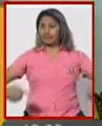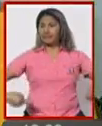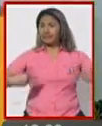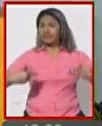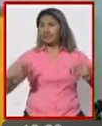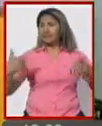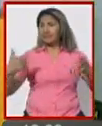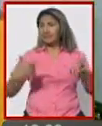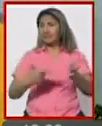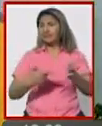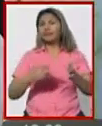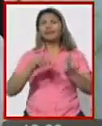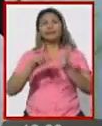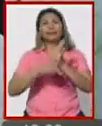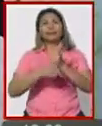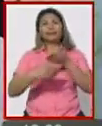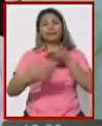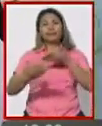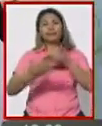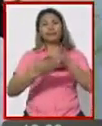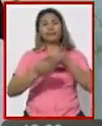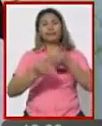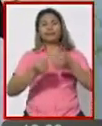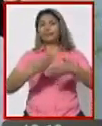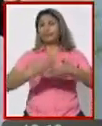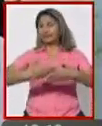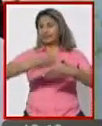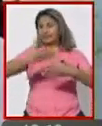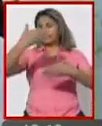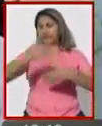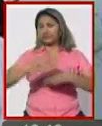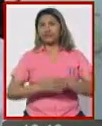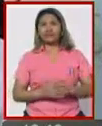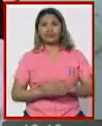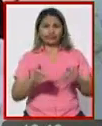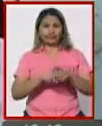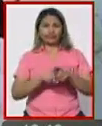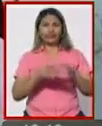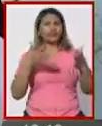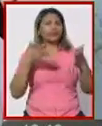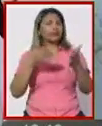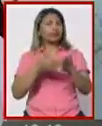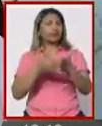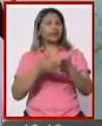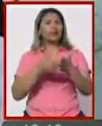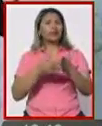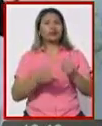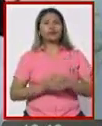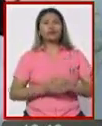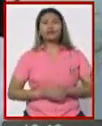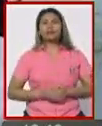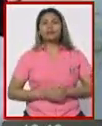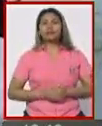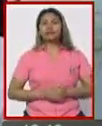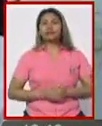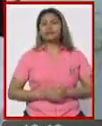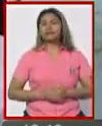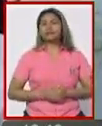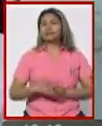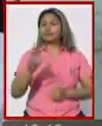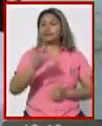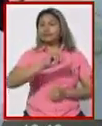delantera y otros a la altura del parabrisas, inclusive que impacten el vidrio lateral